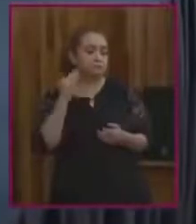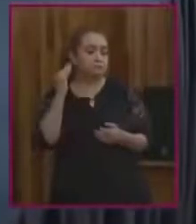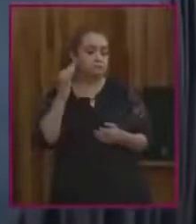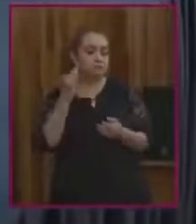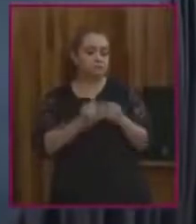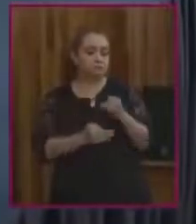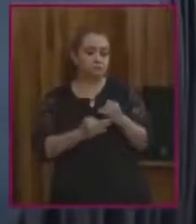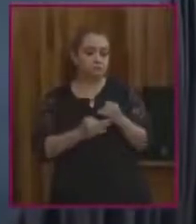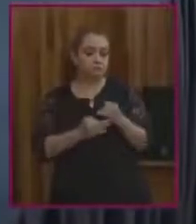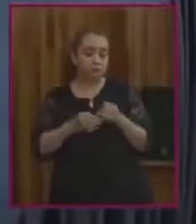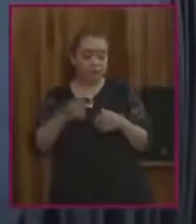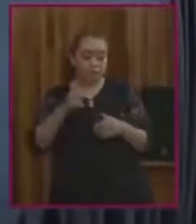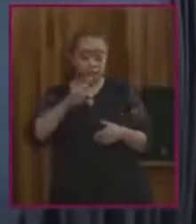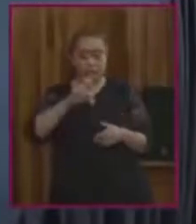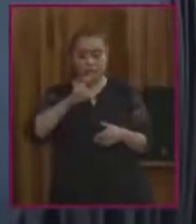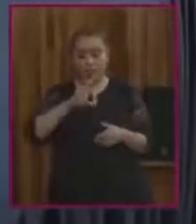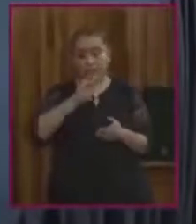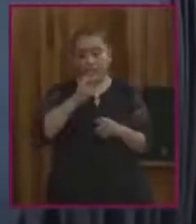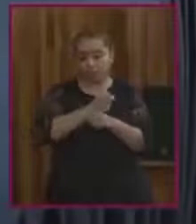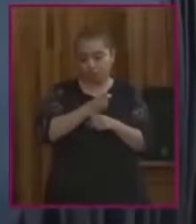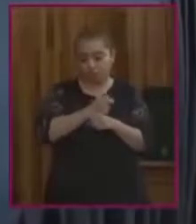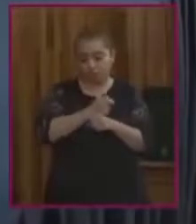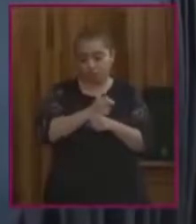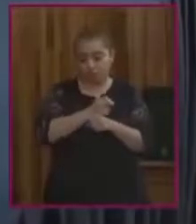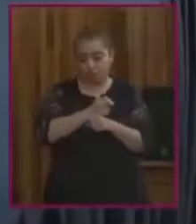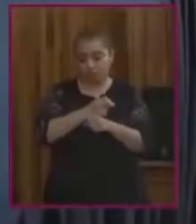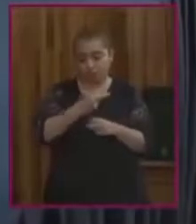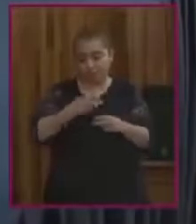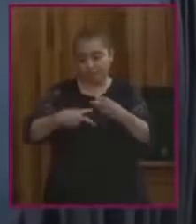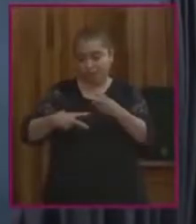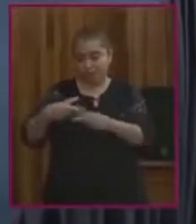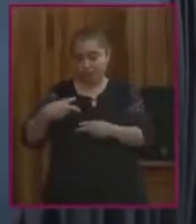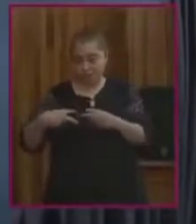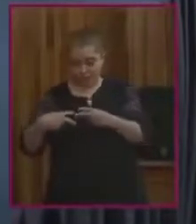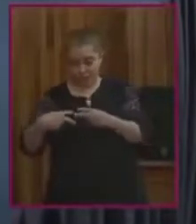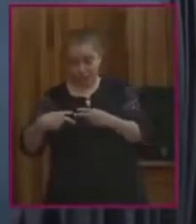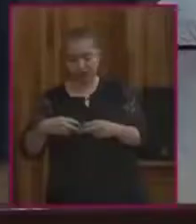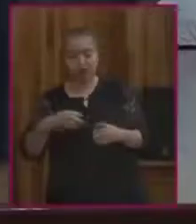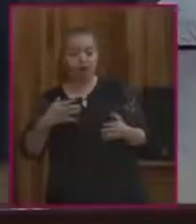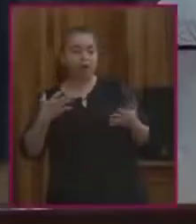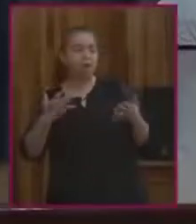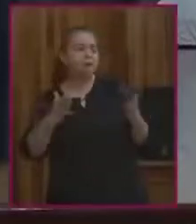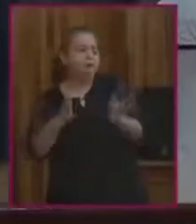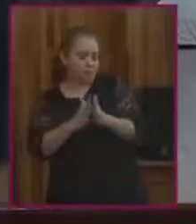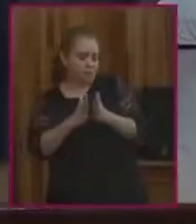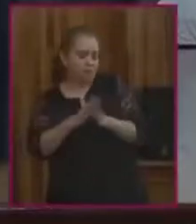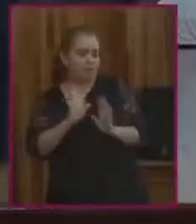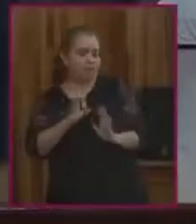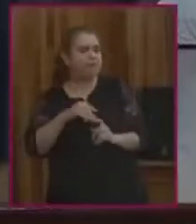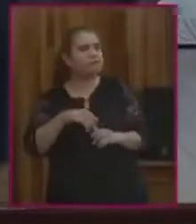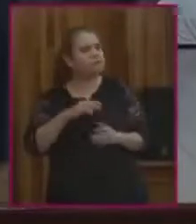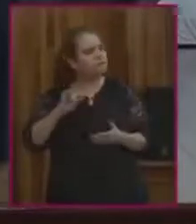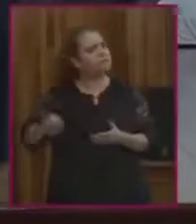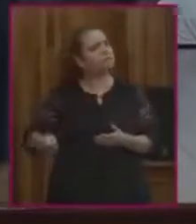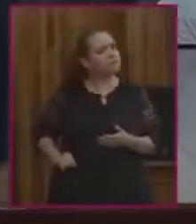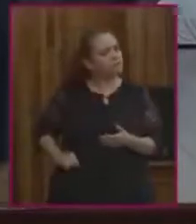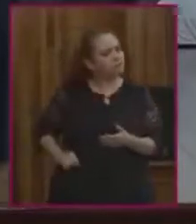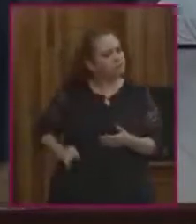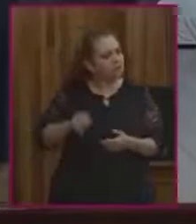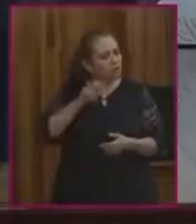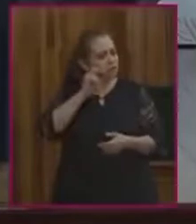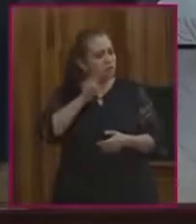Ok. en la segunda vuelta usted podrá explayarse, maestra. Qué interesante esta mirada que usted nos ofrece. Si realmente,